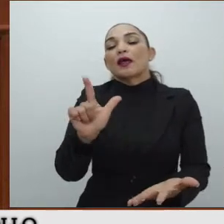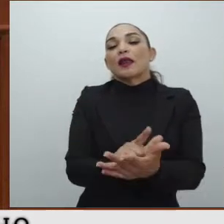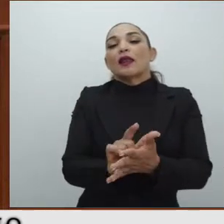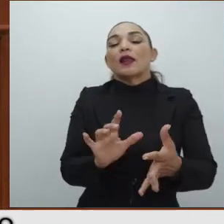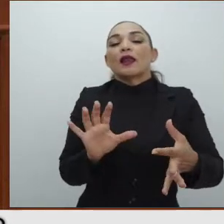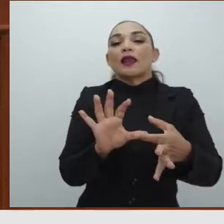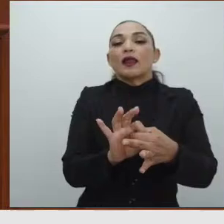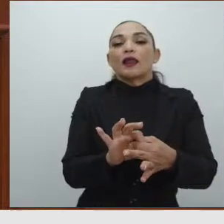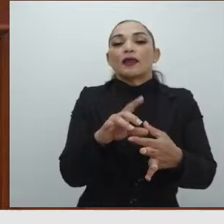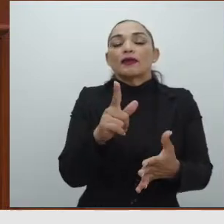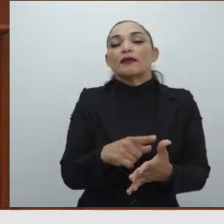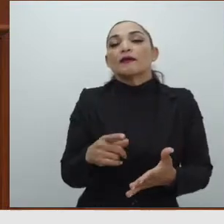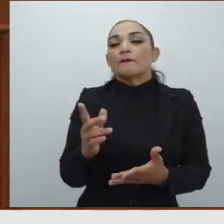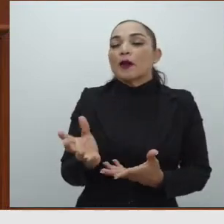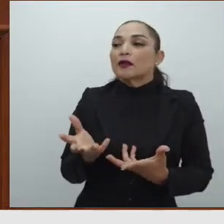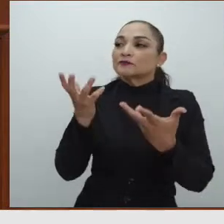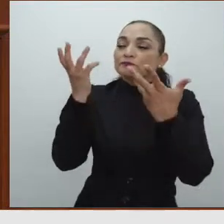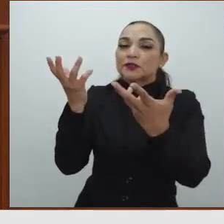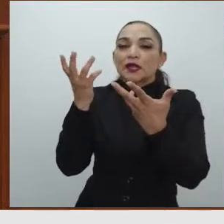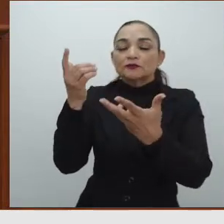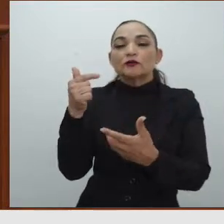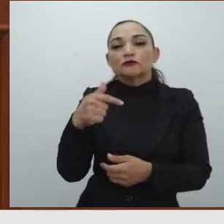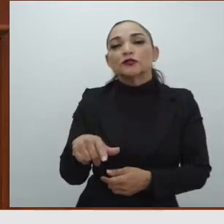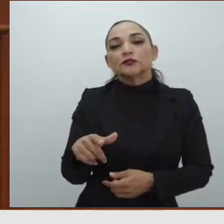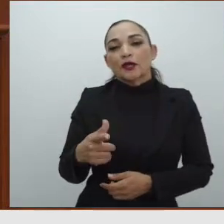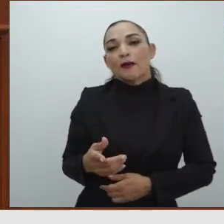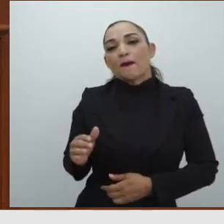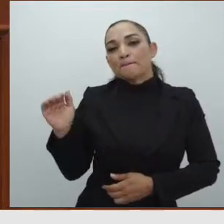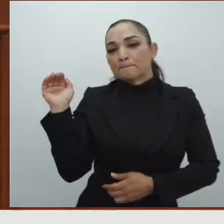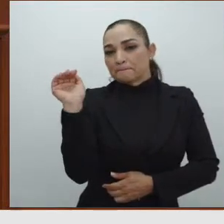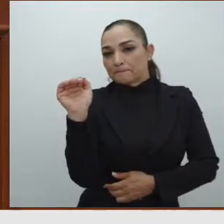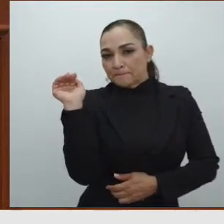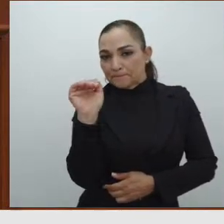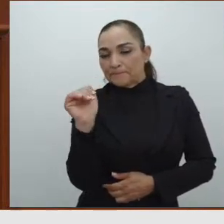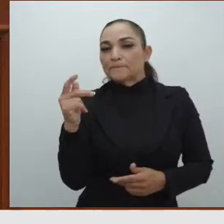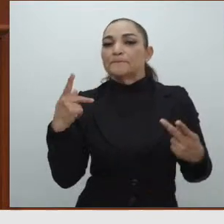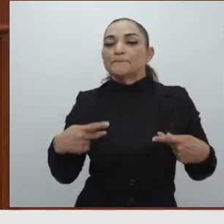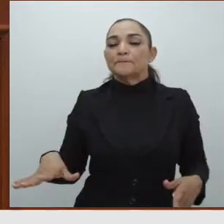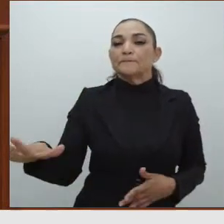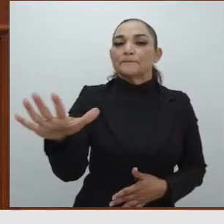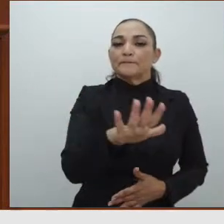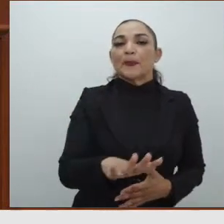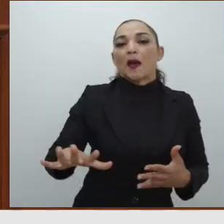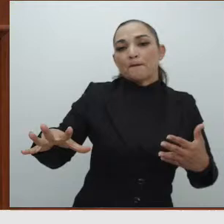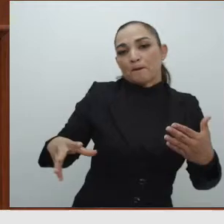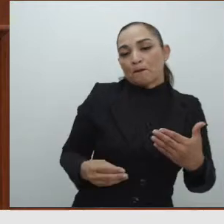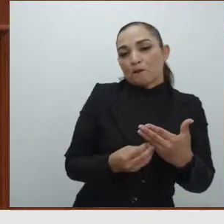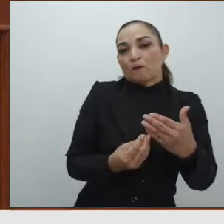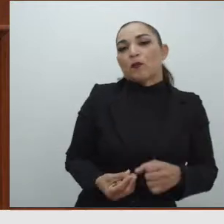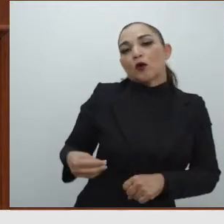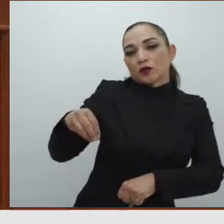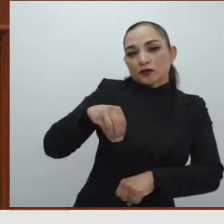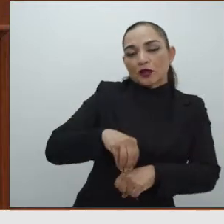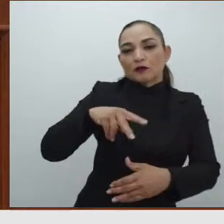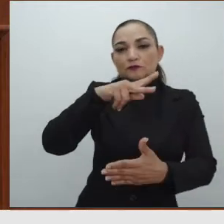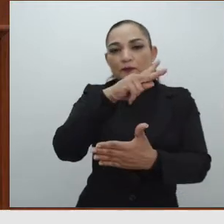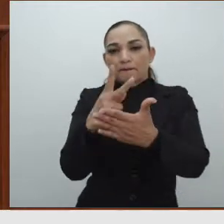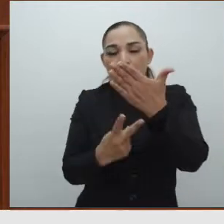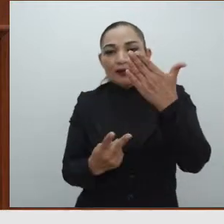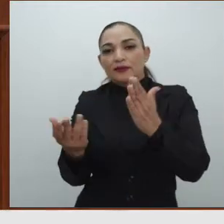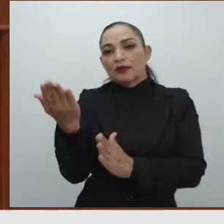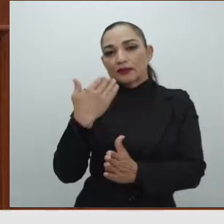aspiraciones y demandas de la sociedad para incorporarlas al plan y los programas de desarrollo.